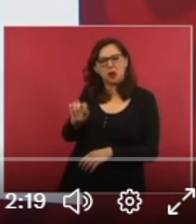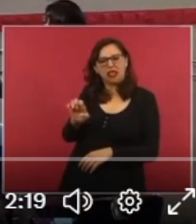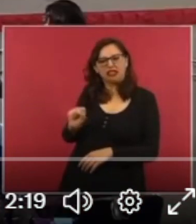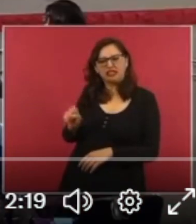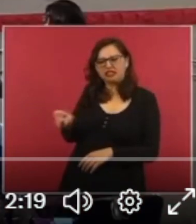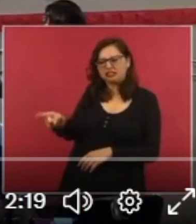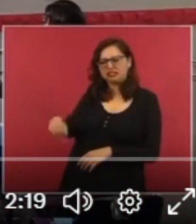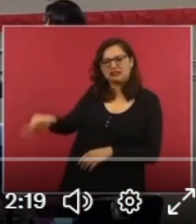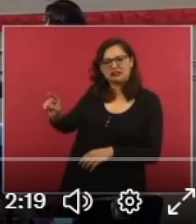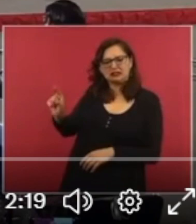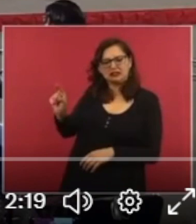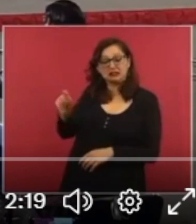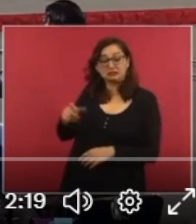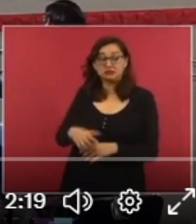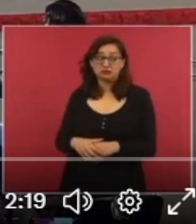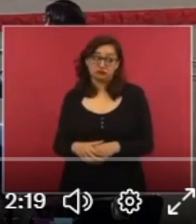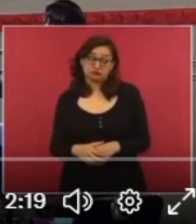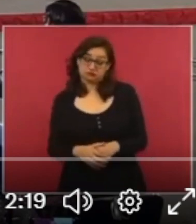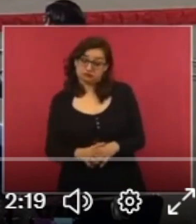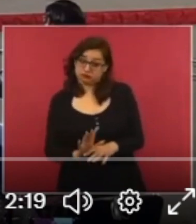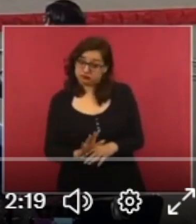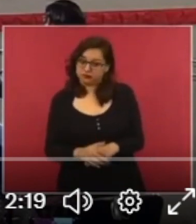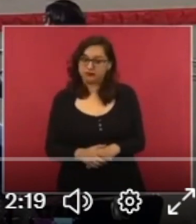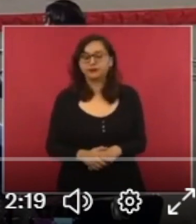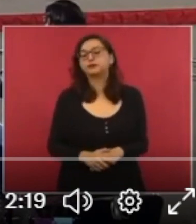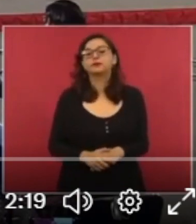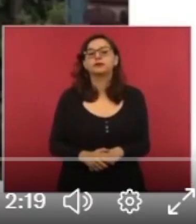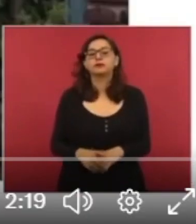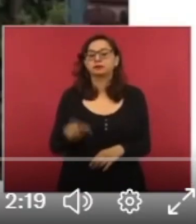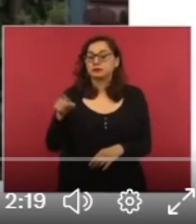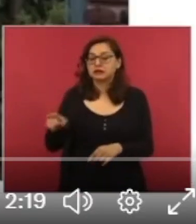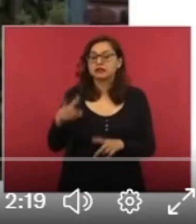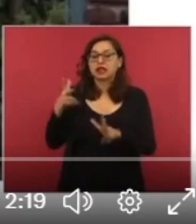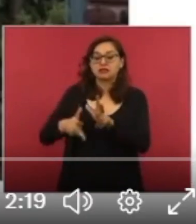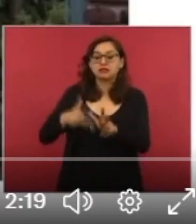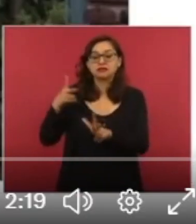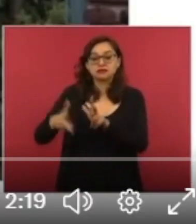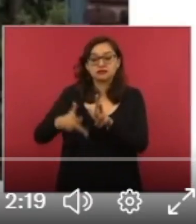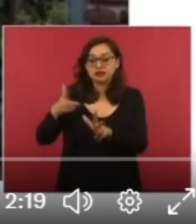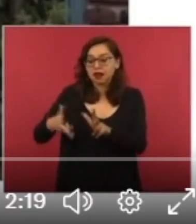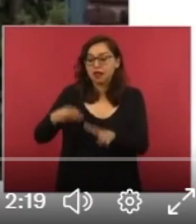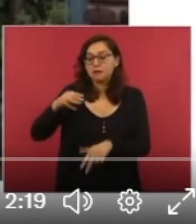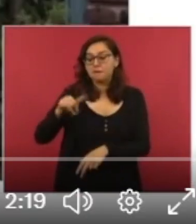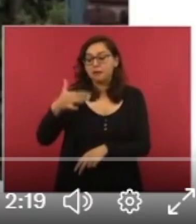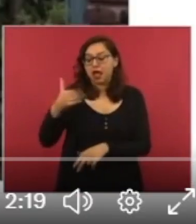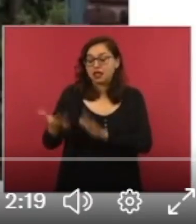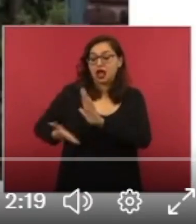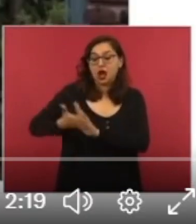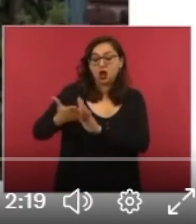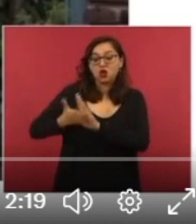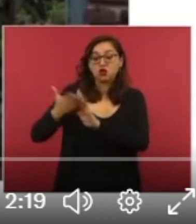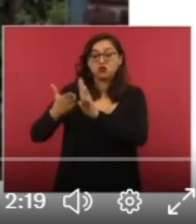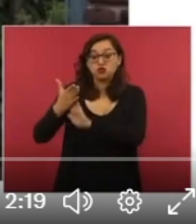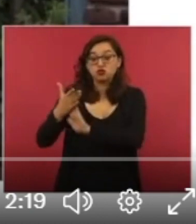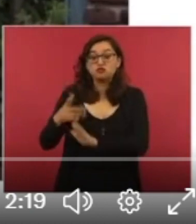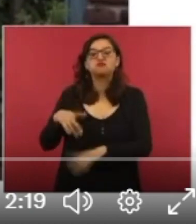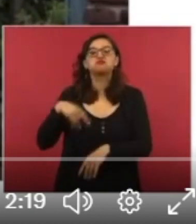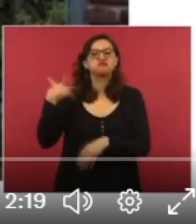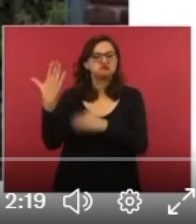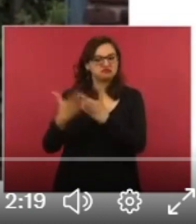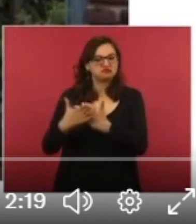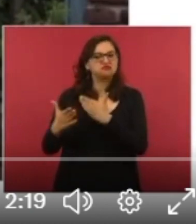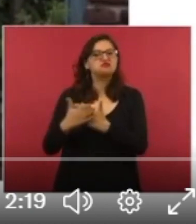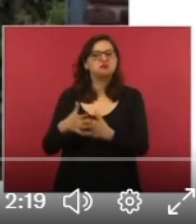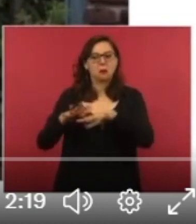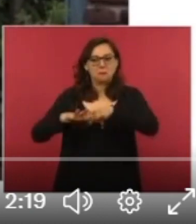Adelante. Del Tren Maya. Van incluso a cambiar el azul turquesa